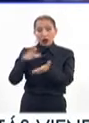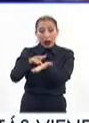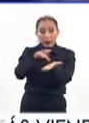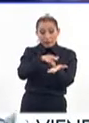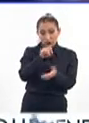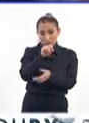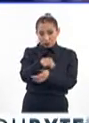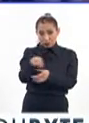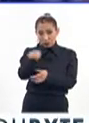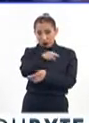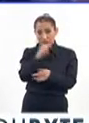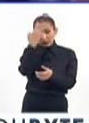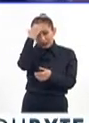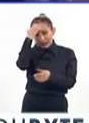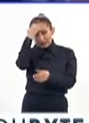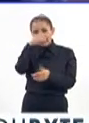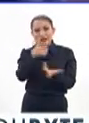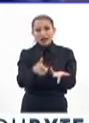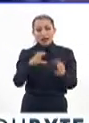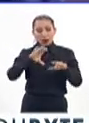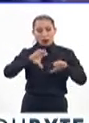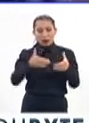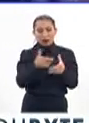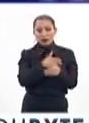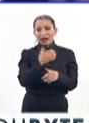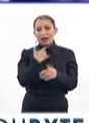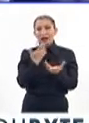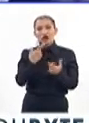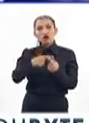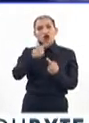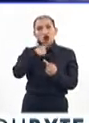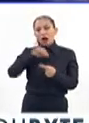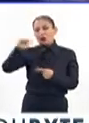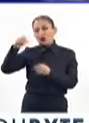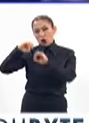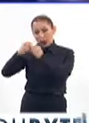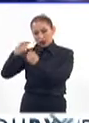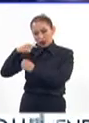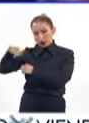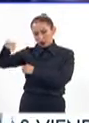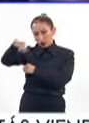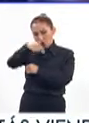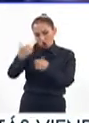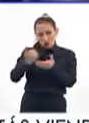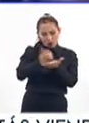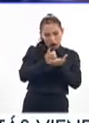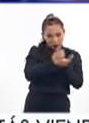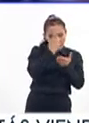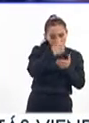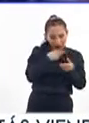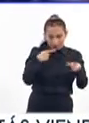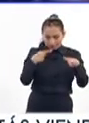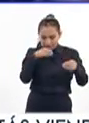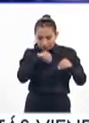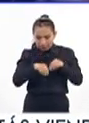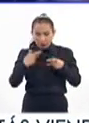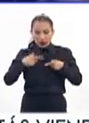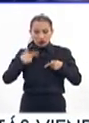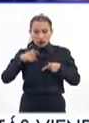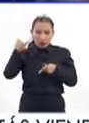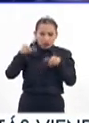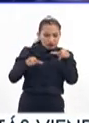apoyo con la experiencia con el Comité Internacional de la Cruz Roja y otras organizaciones, vamos a poder contar con